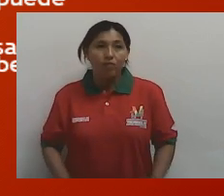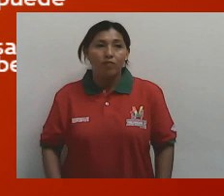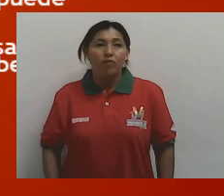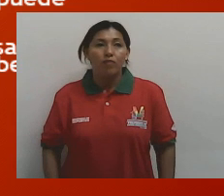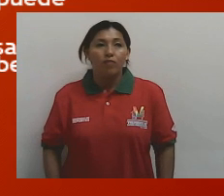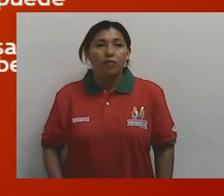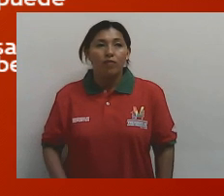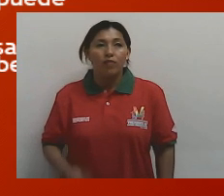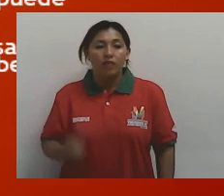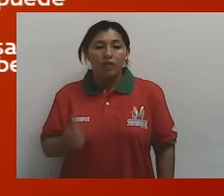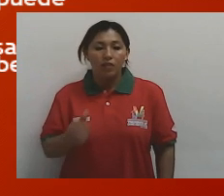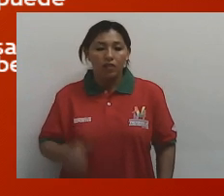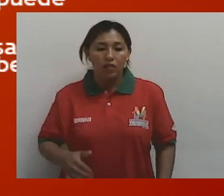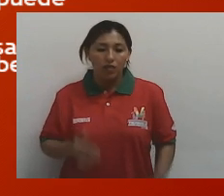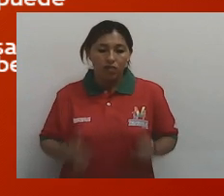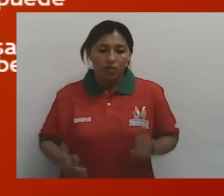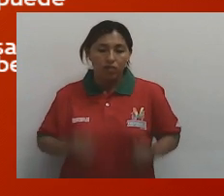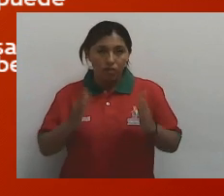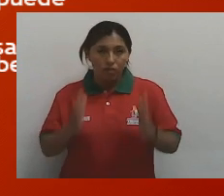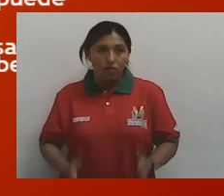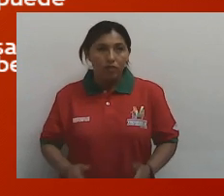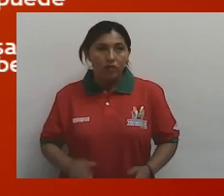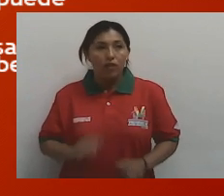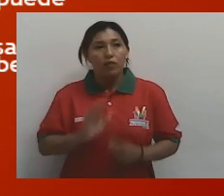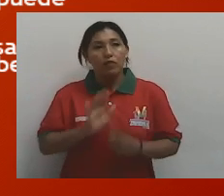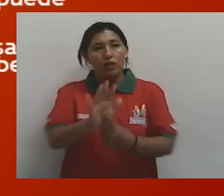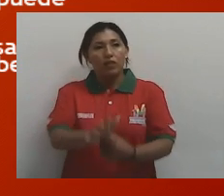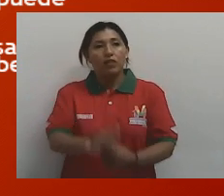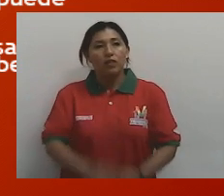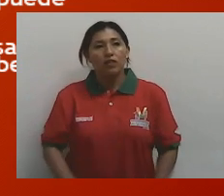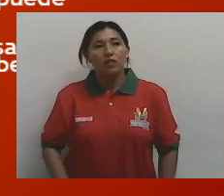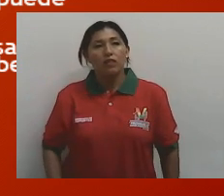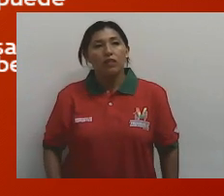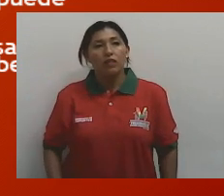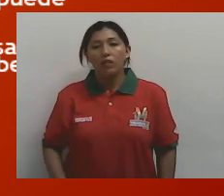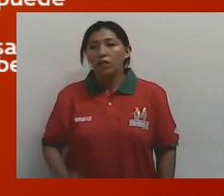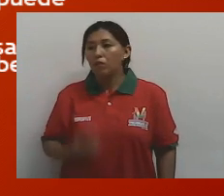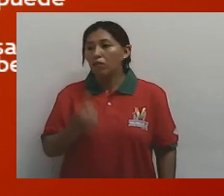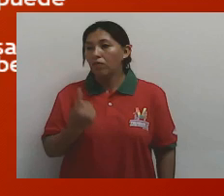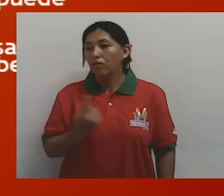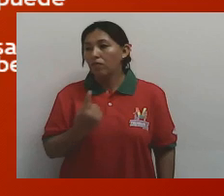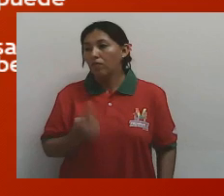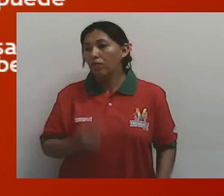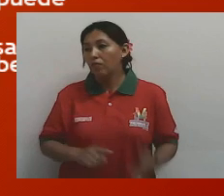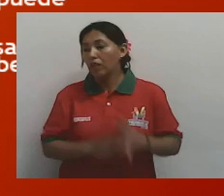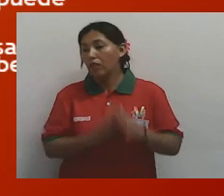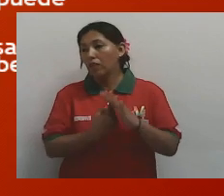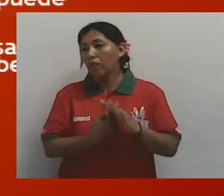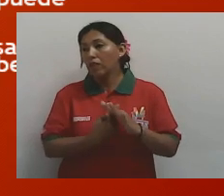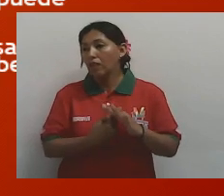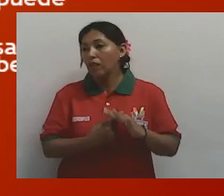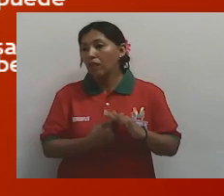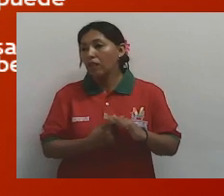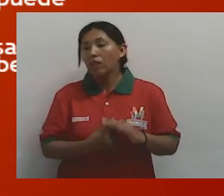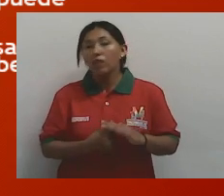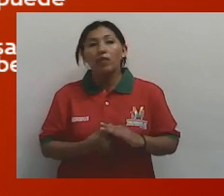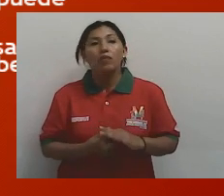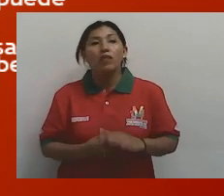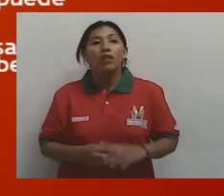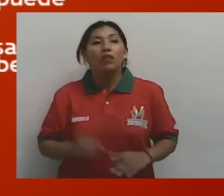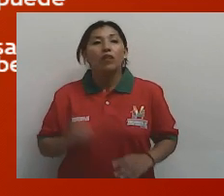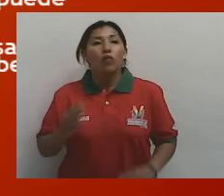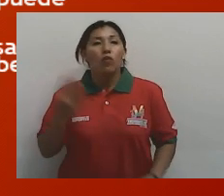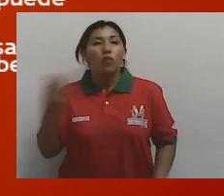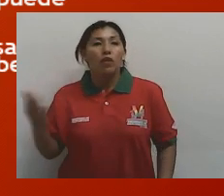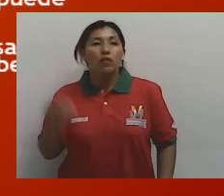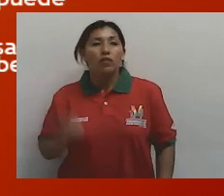10 jugadores presenta, ¿verdad? En el primer cuarto, 10 jugadores en el segundo cuarto, 5 jugadores en el segundo